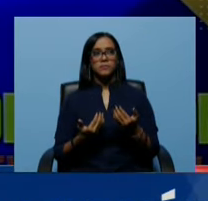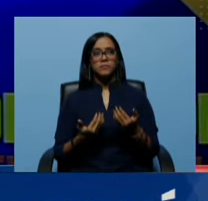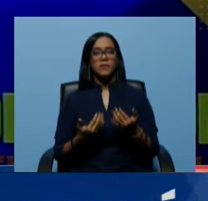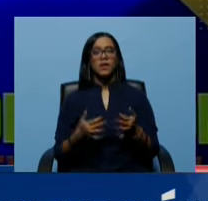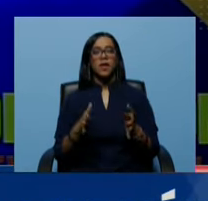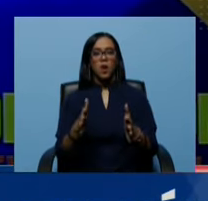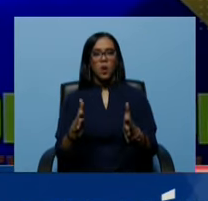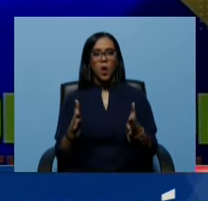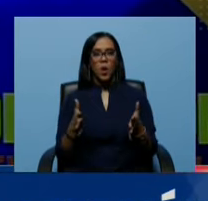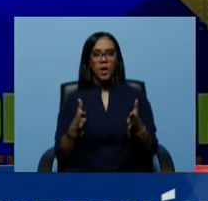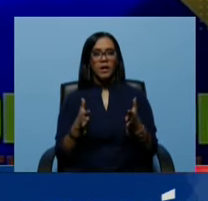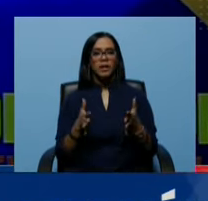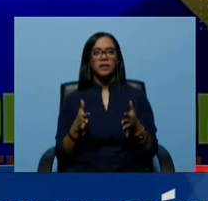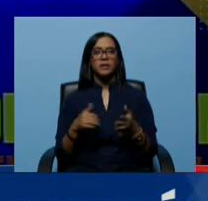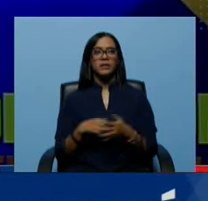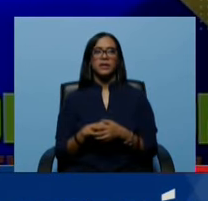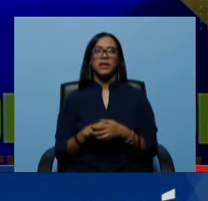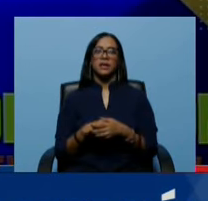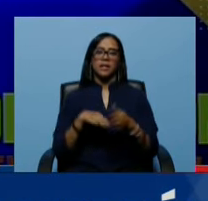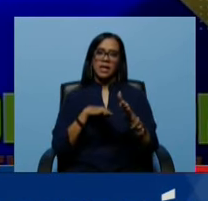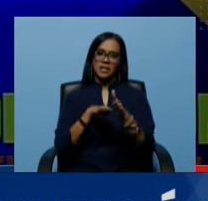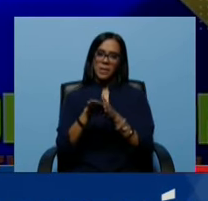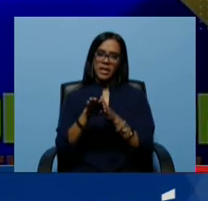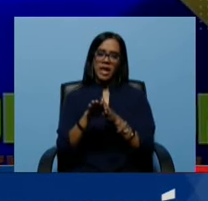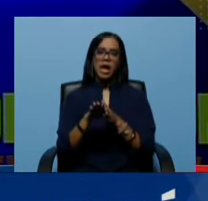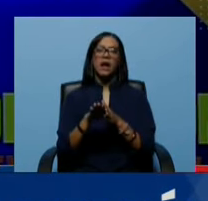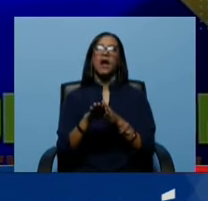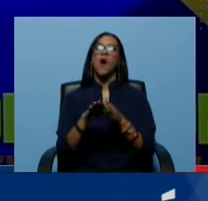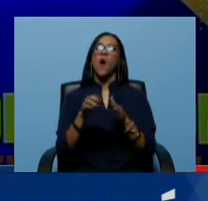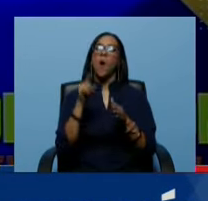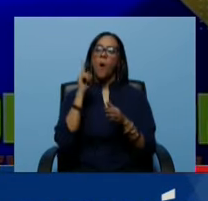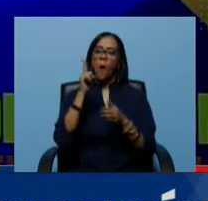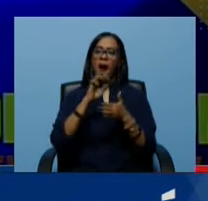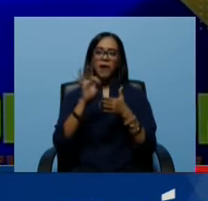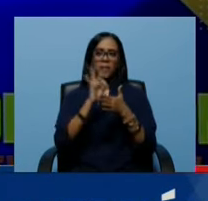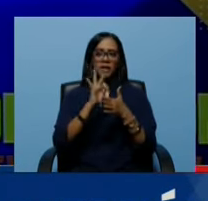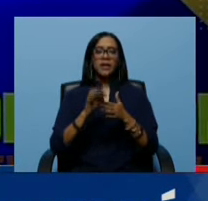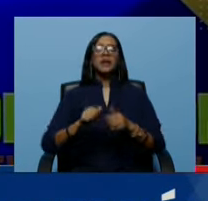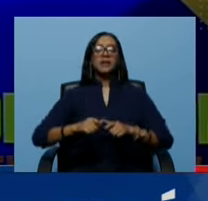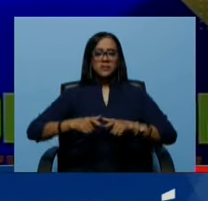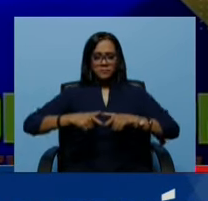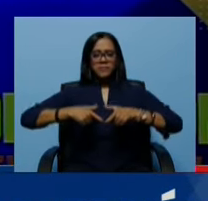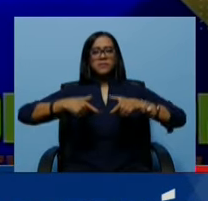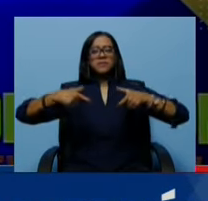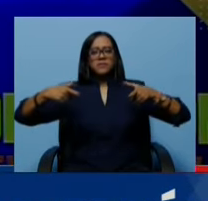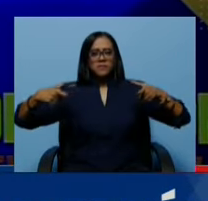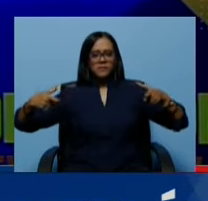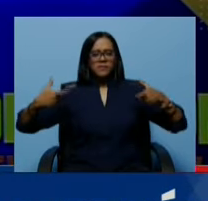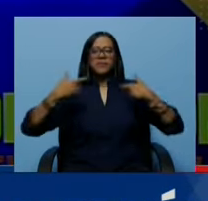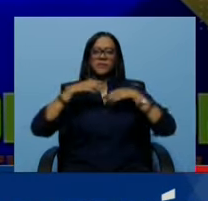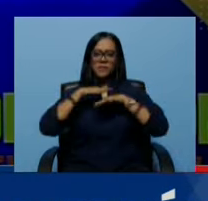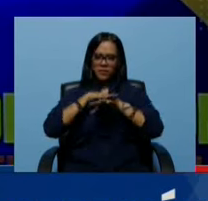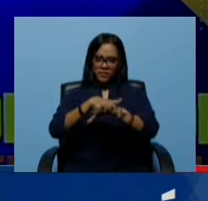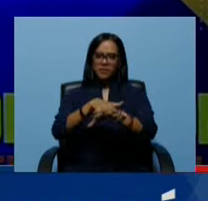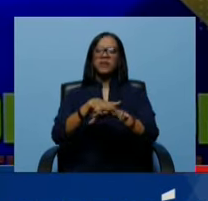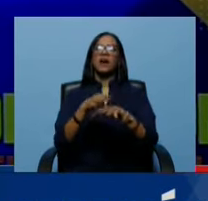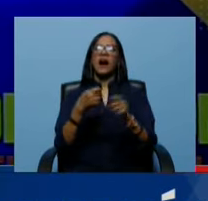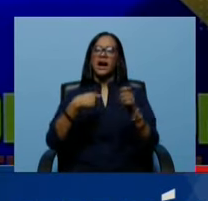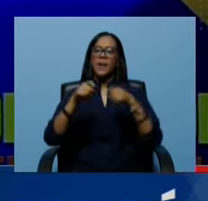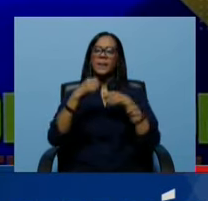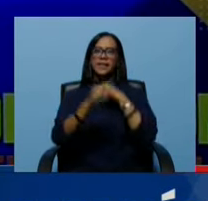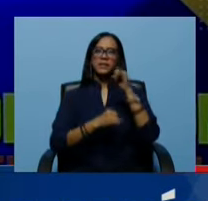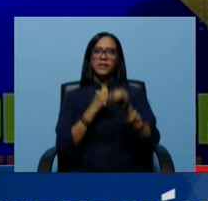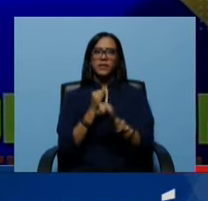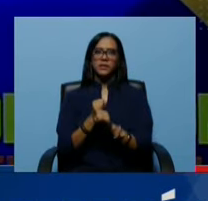logre desempeñar un papel cada vez más creciente de integración al comercio